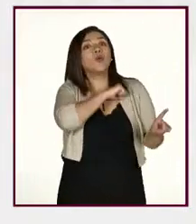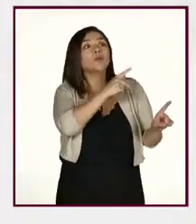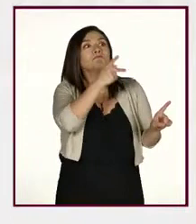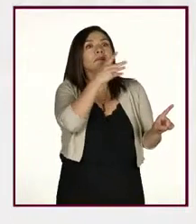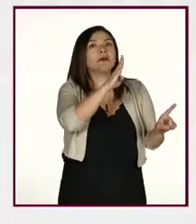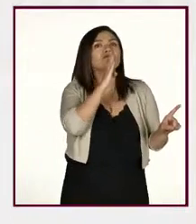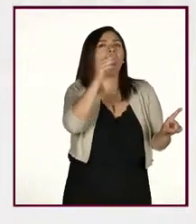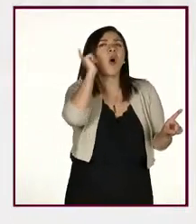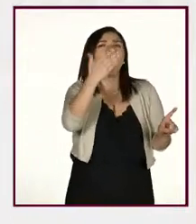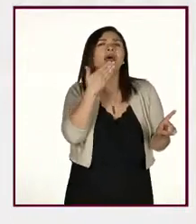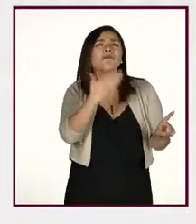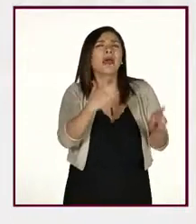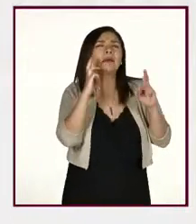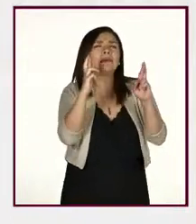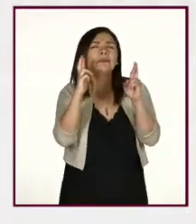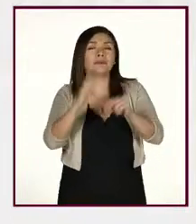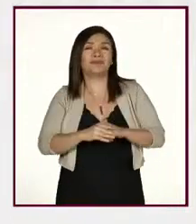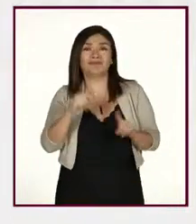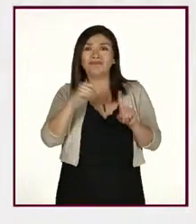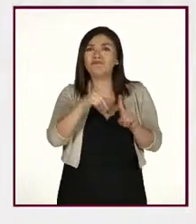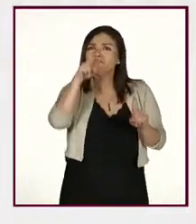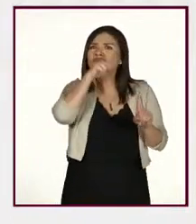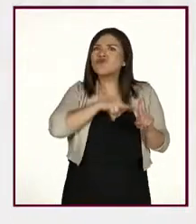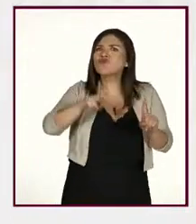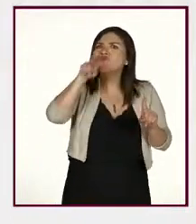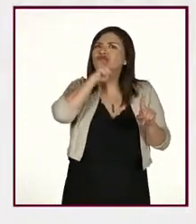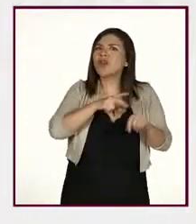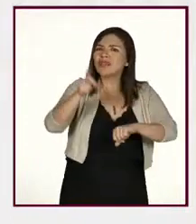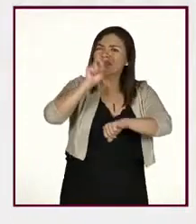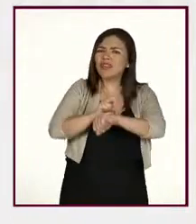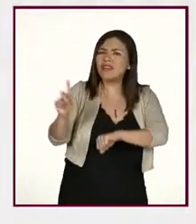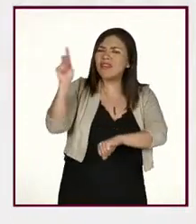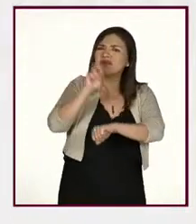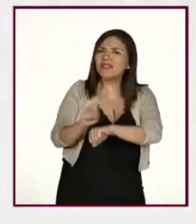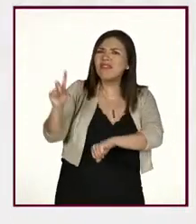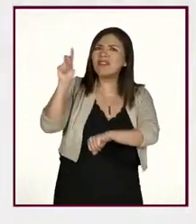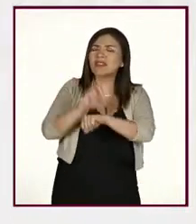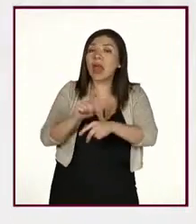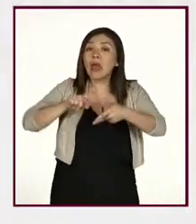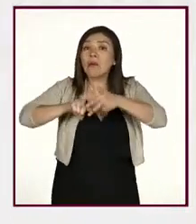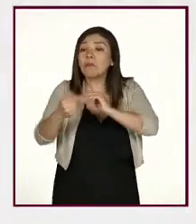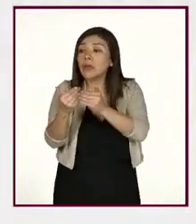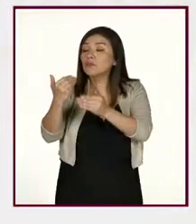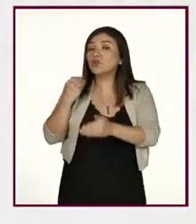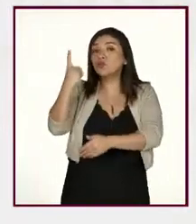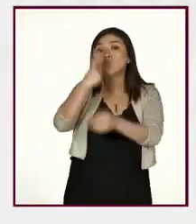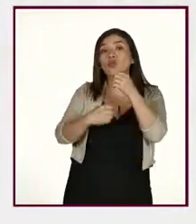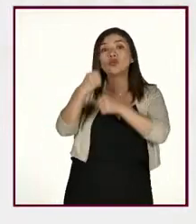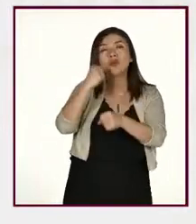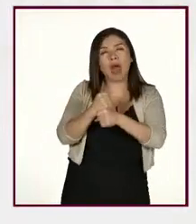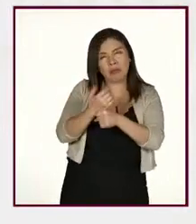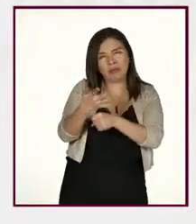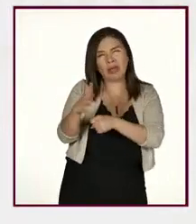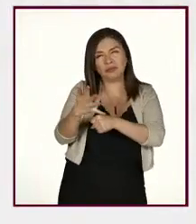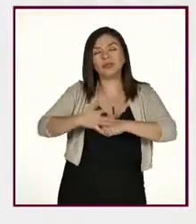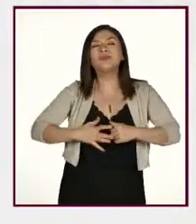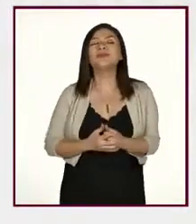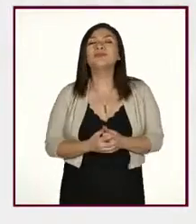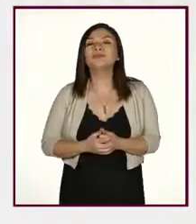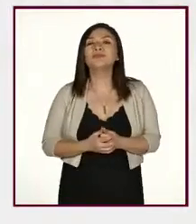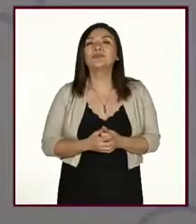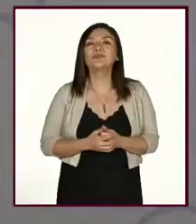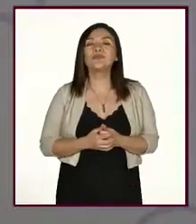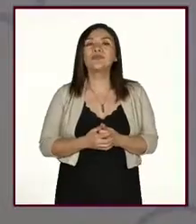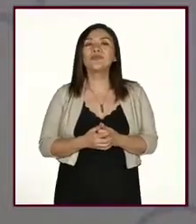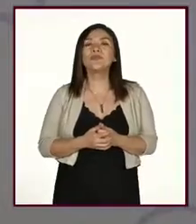padre. Juanito se preocupa por estas cosas casi todos los días desde hace un año aproximadamente.